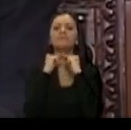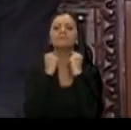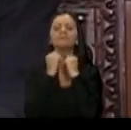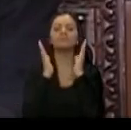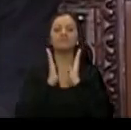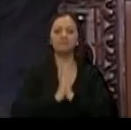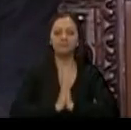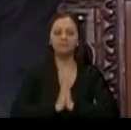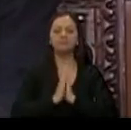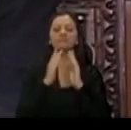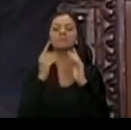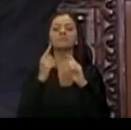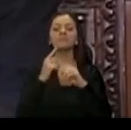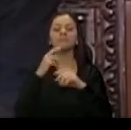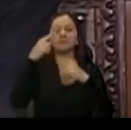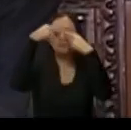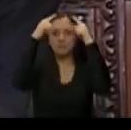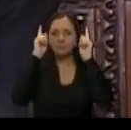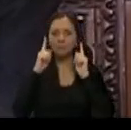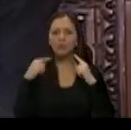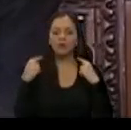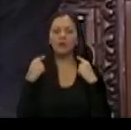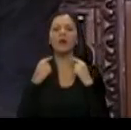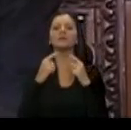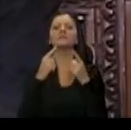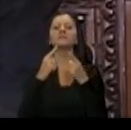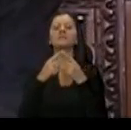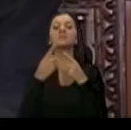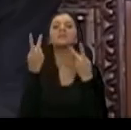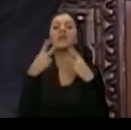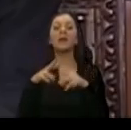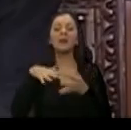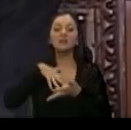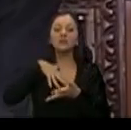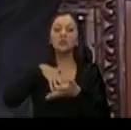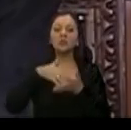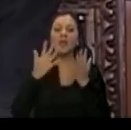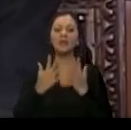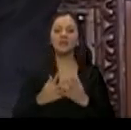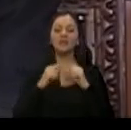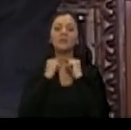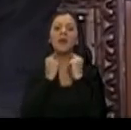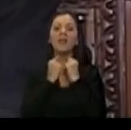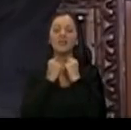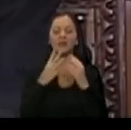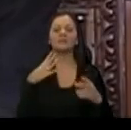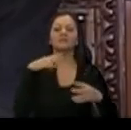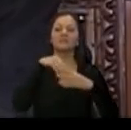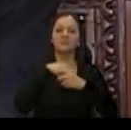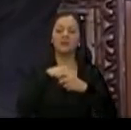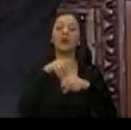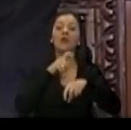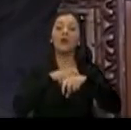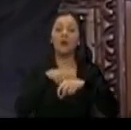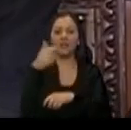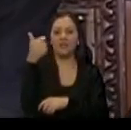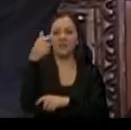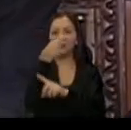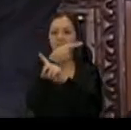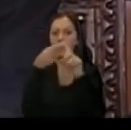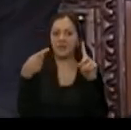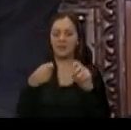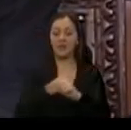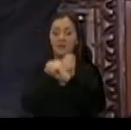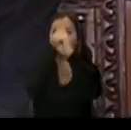religiosos, las religiosas y los seminaristas del Ecuador, a las 10 horas 30.